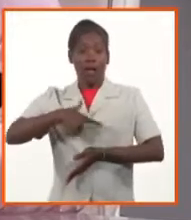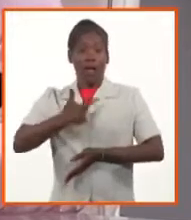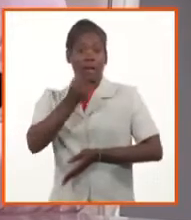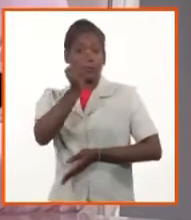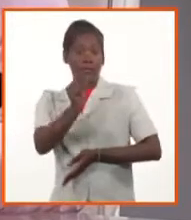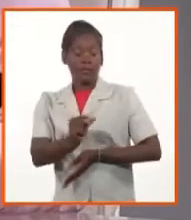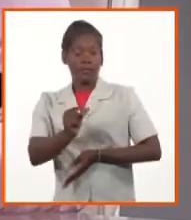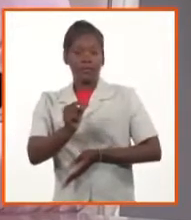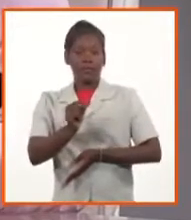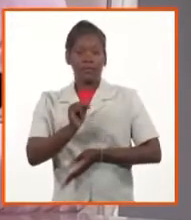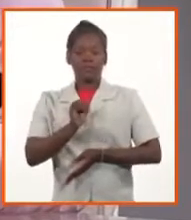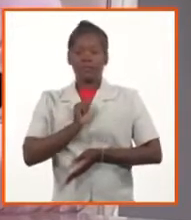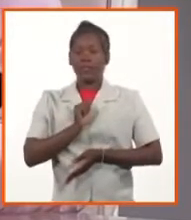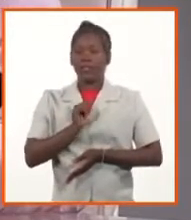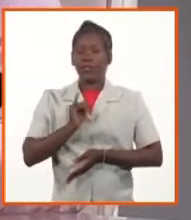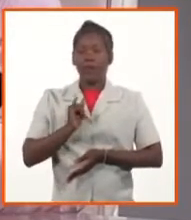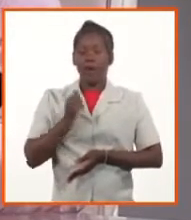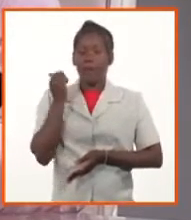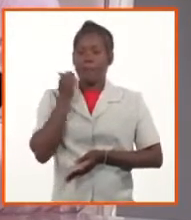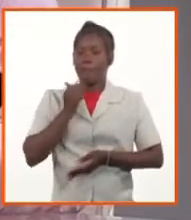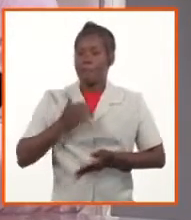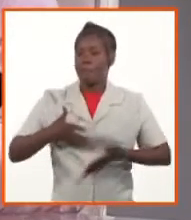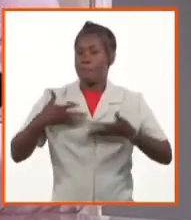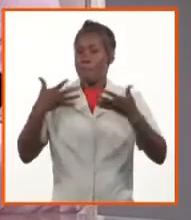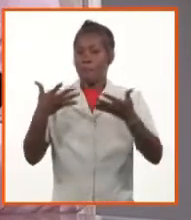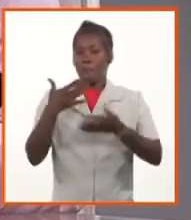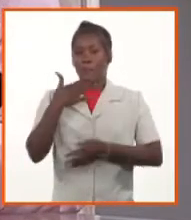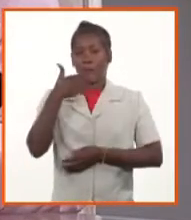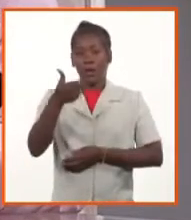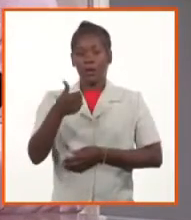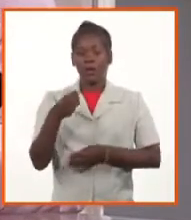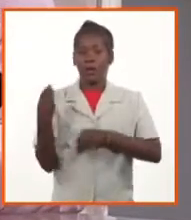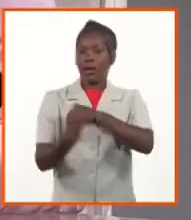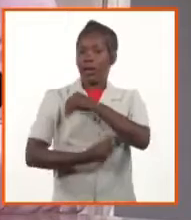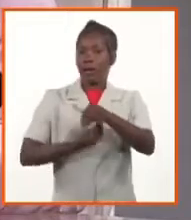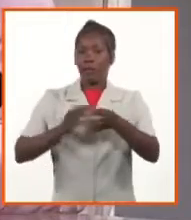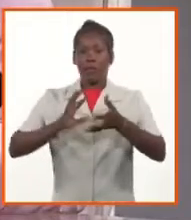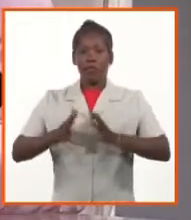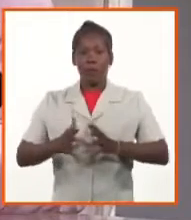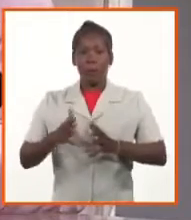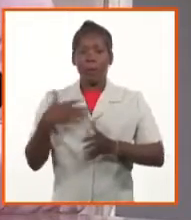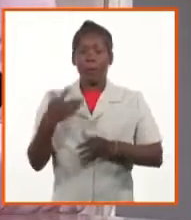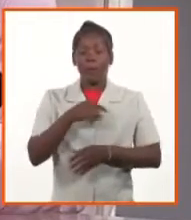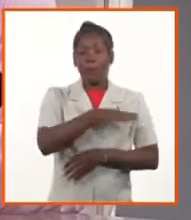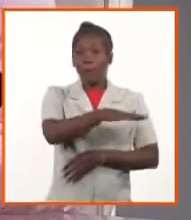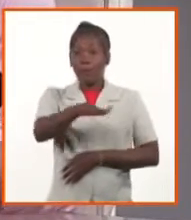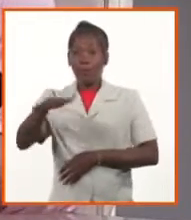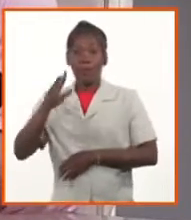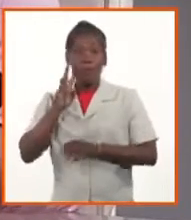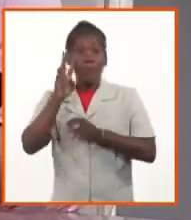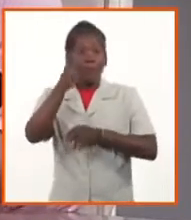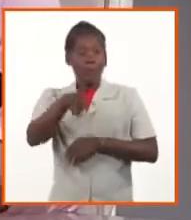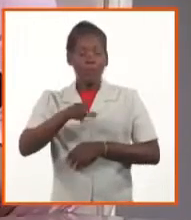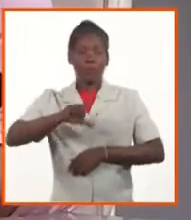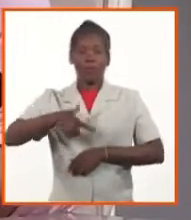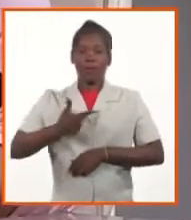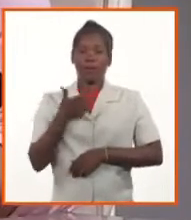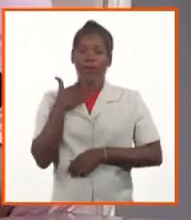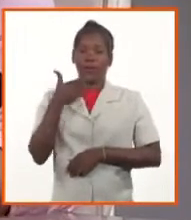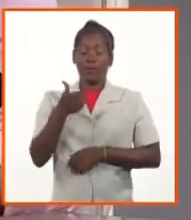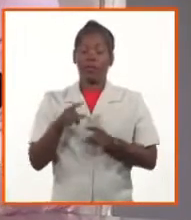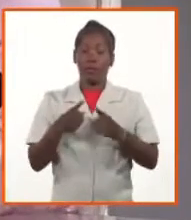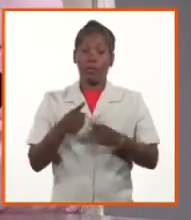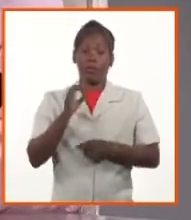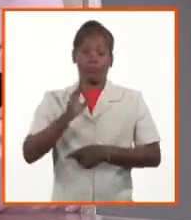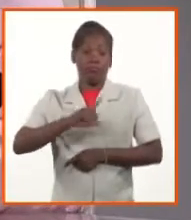arte se transforme y que se transforme la sociedad junto al arte. Porque el arte tiene la capacidad de convencer, tiene la capacidad de